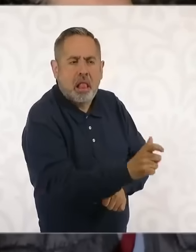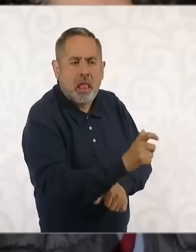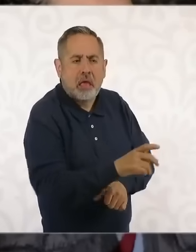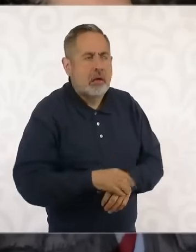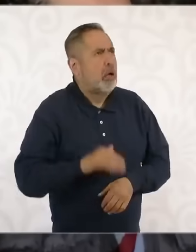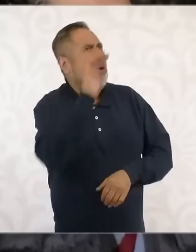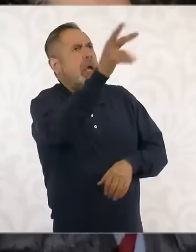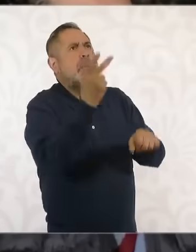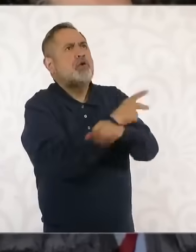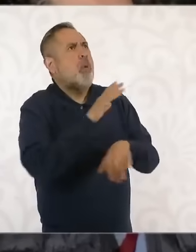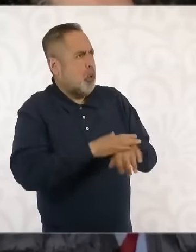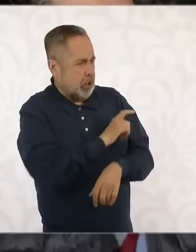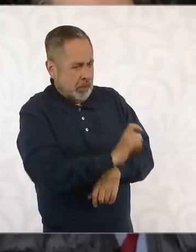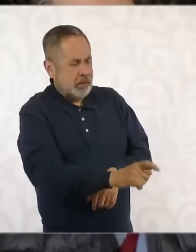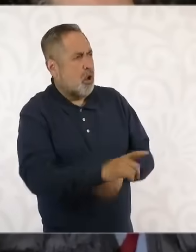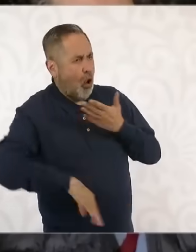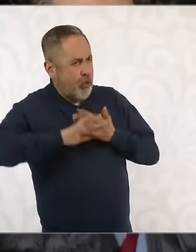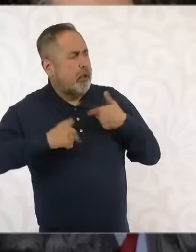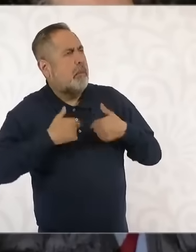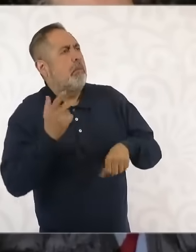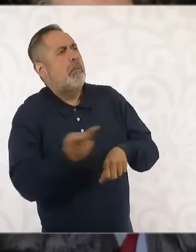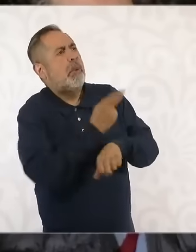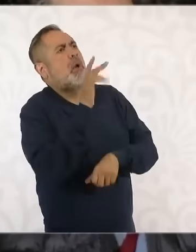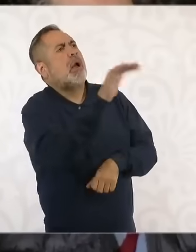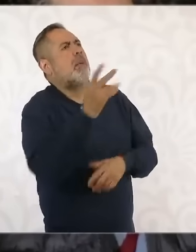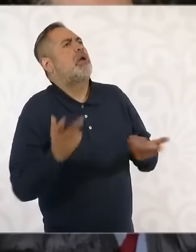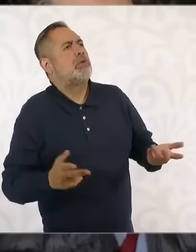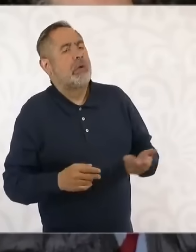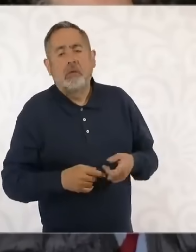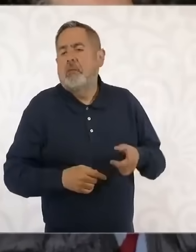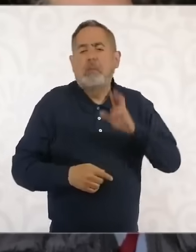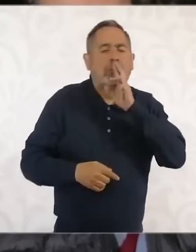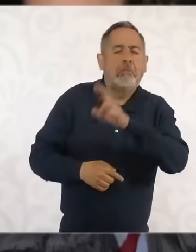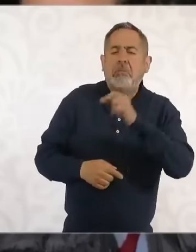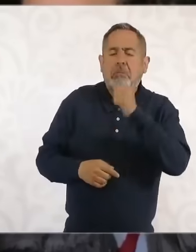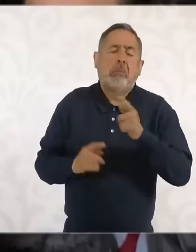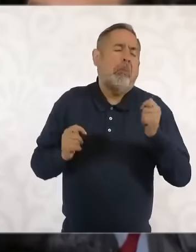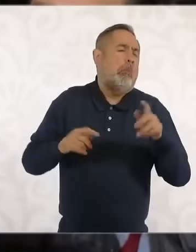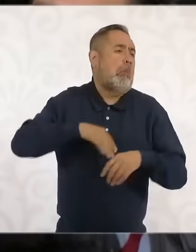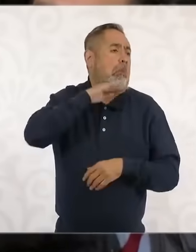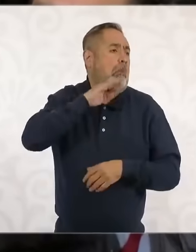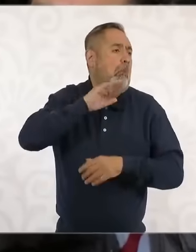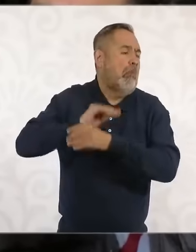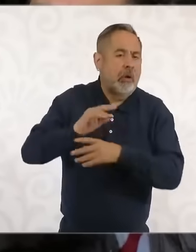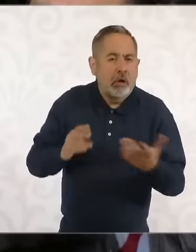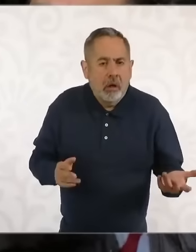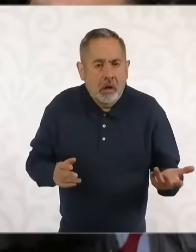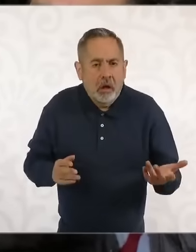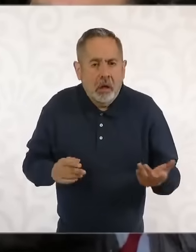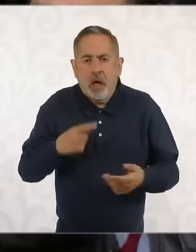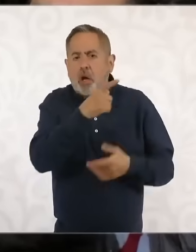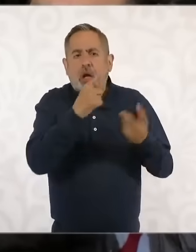contestó. Esto lo que nos refleja es que a Estados Unidos, pues sin importar quién esté gobernando ese